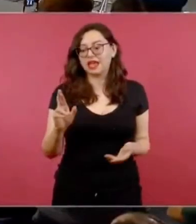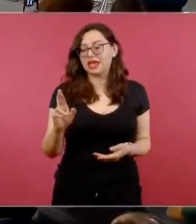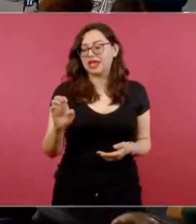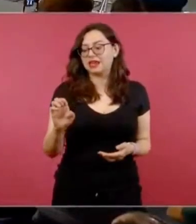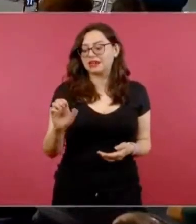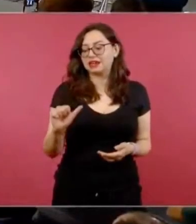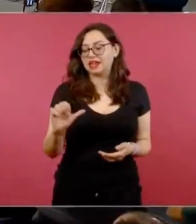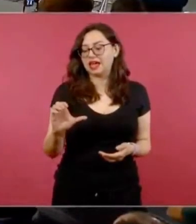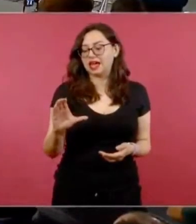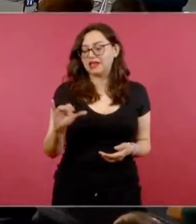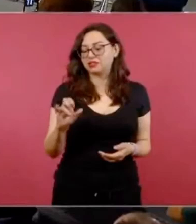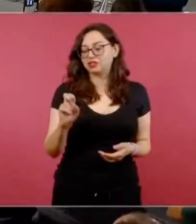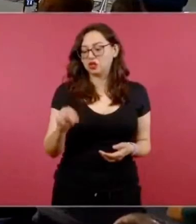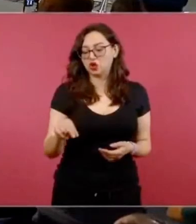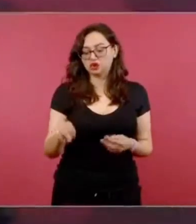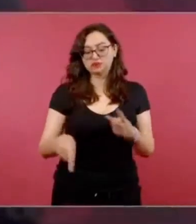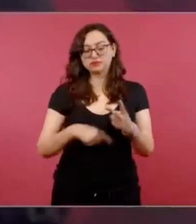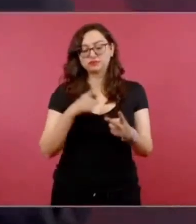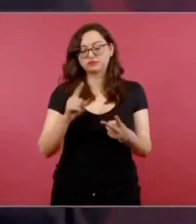o conservador?